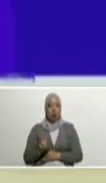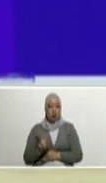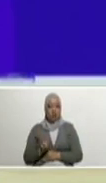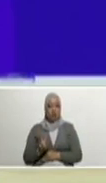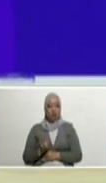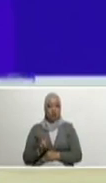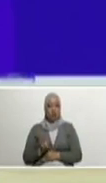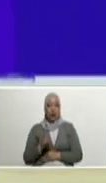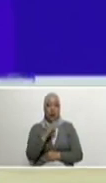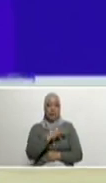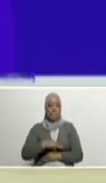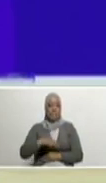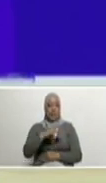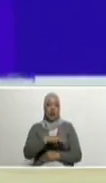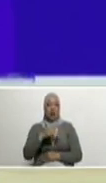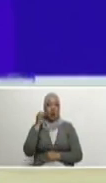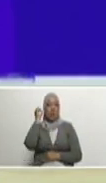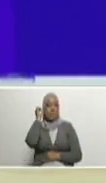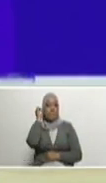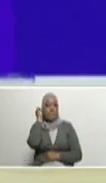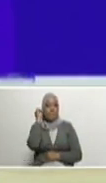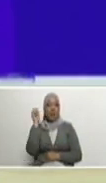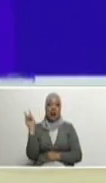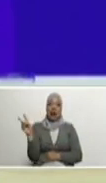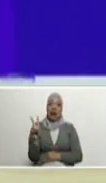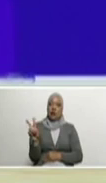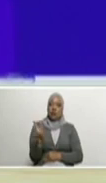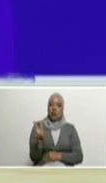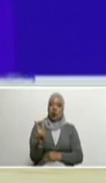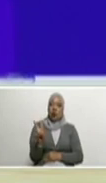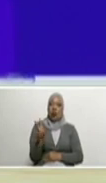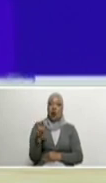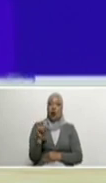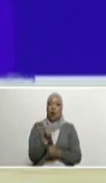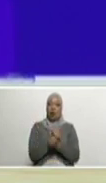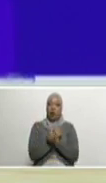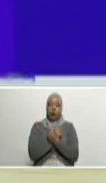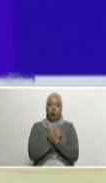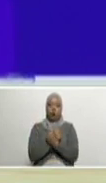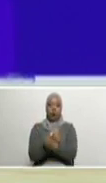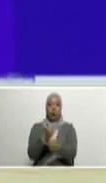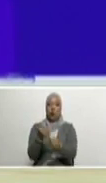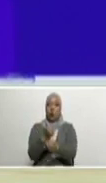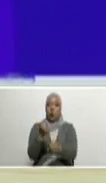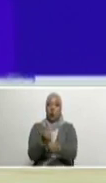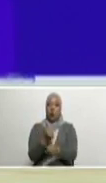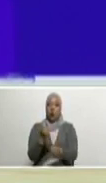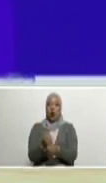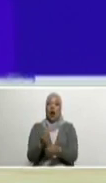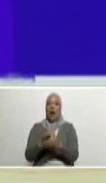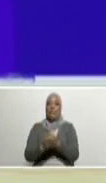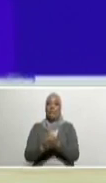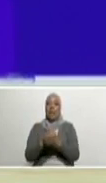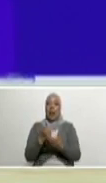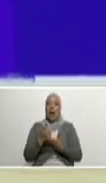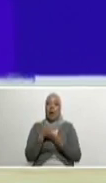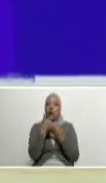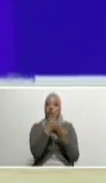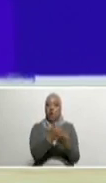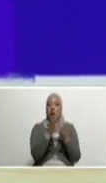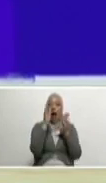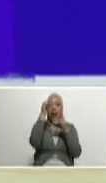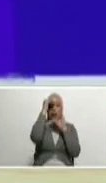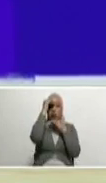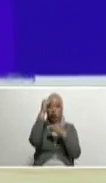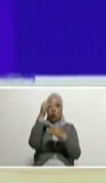misión Venezuela Mujer, con su trabajo, con su amor, extender la mano,